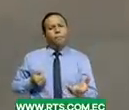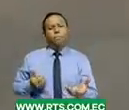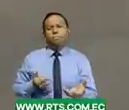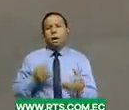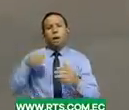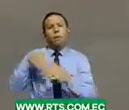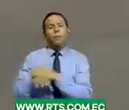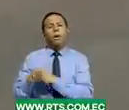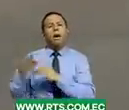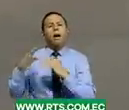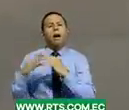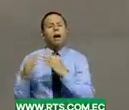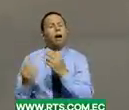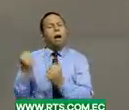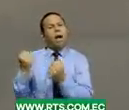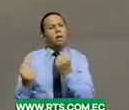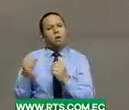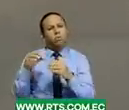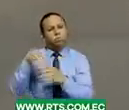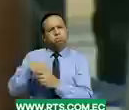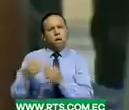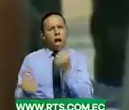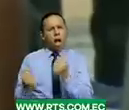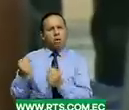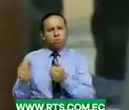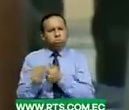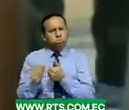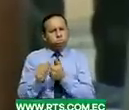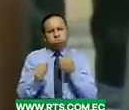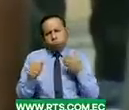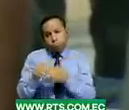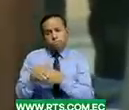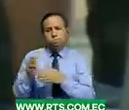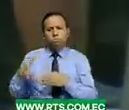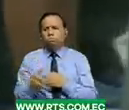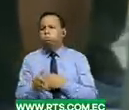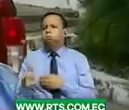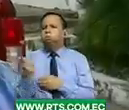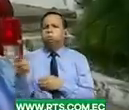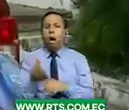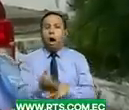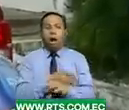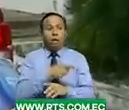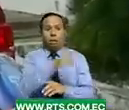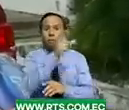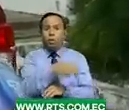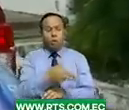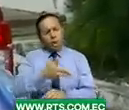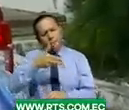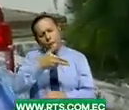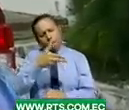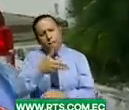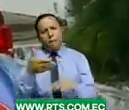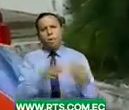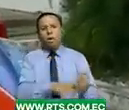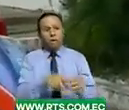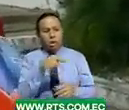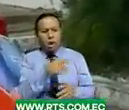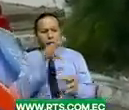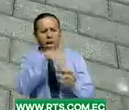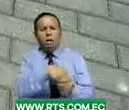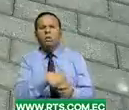inmediatamente a un automóvil que estaba a pocos metros. Ellos habían asesinado a un ciudadano. Recibe 11